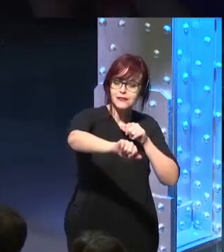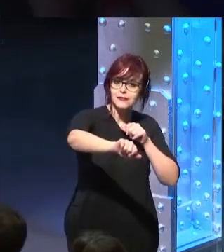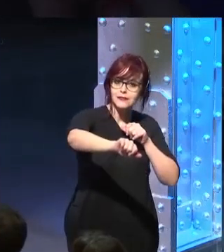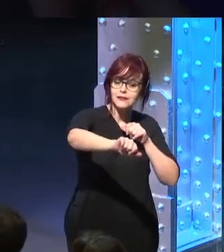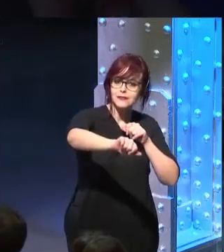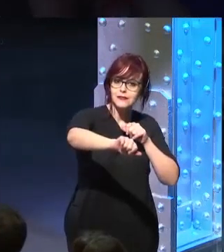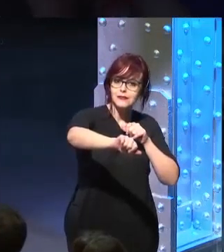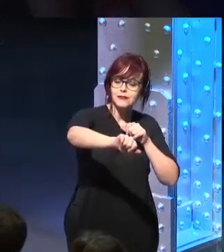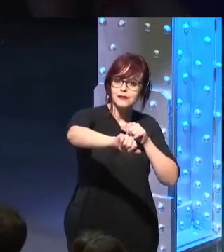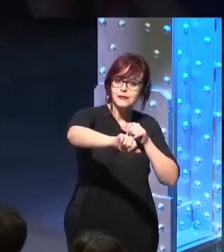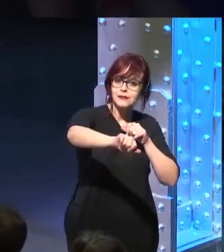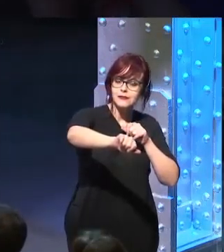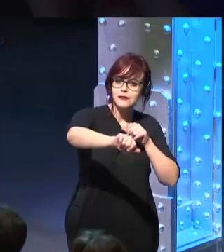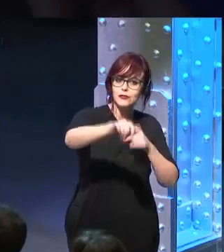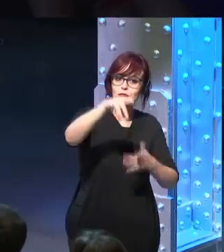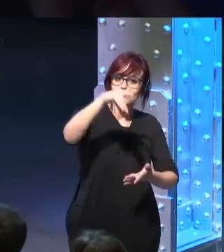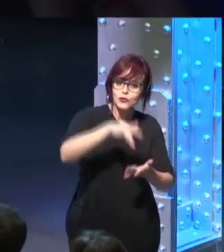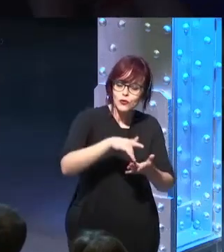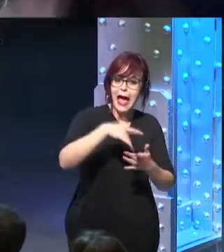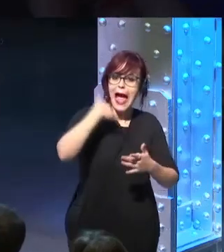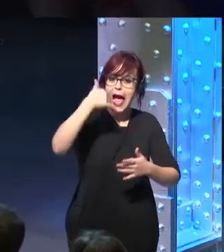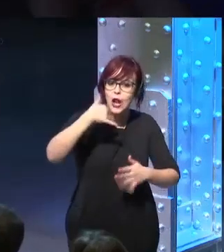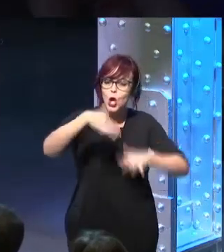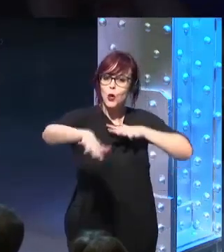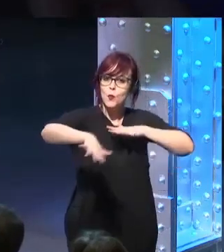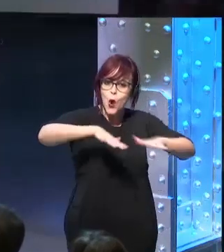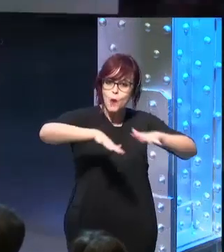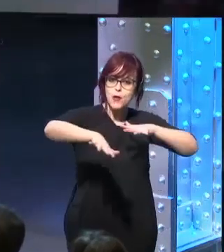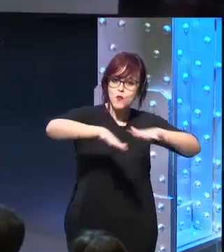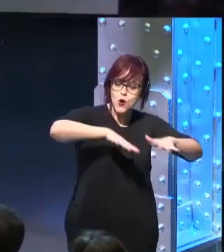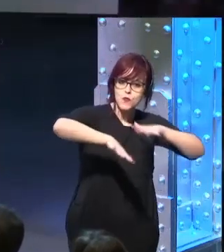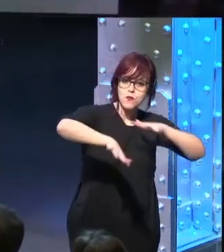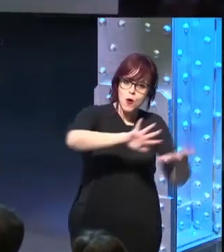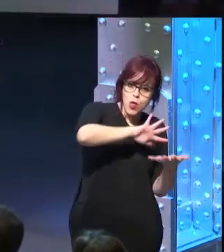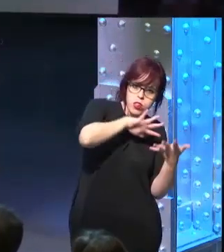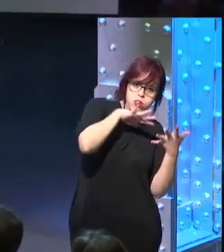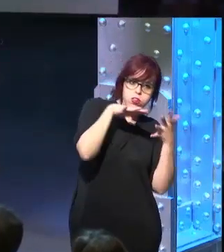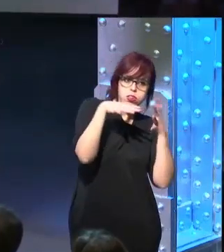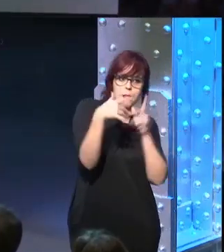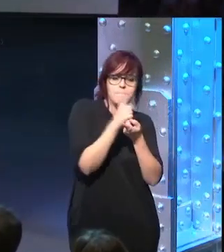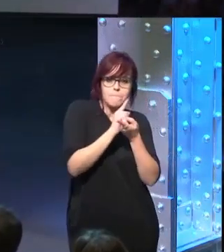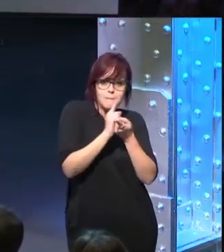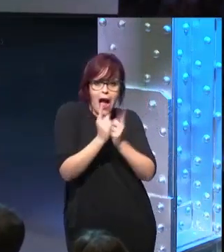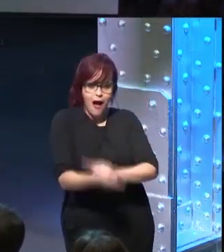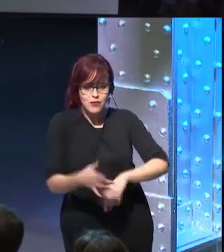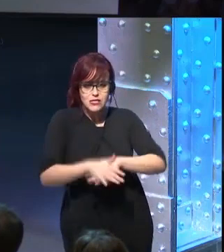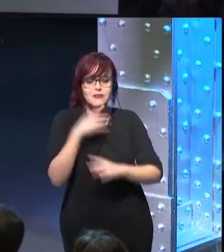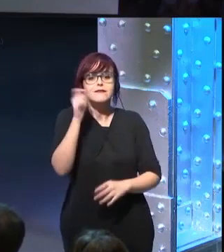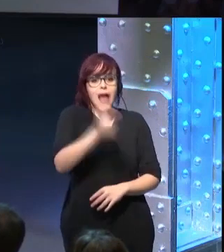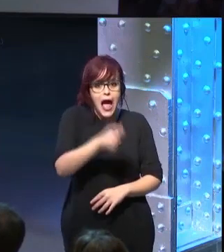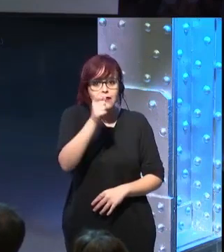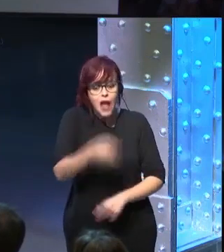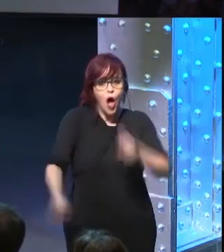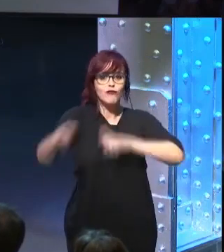que se vaya moviendo algo de forma más habitual, que esto cada vez sea más común.